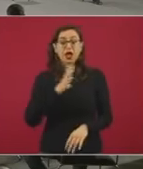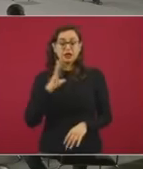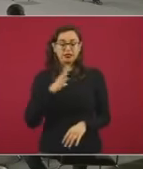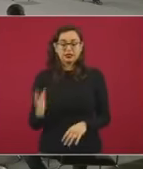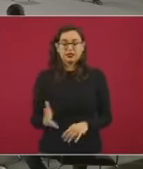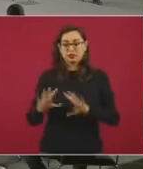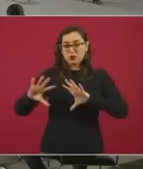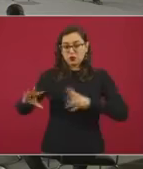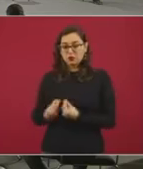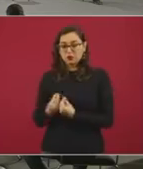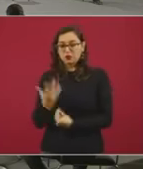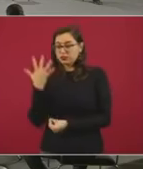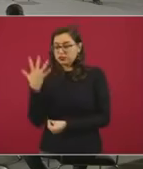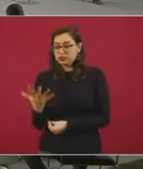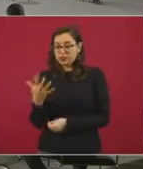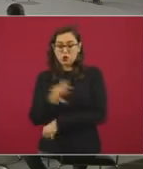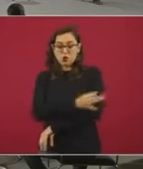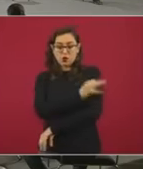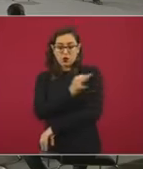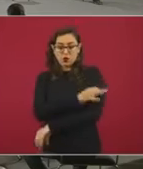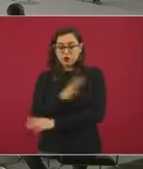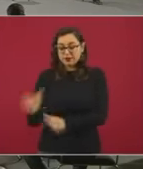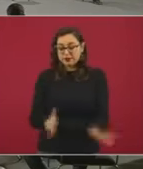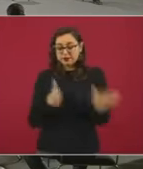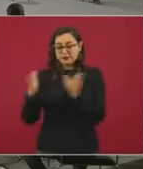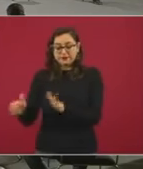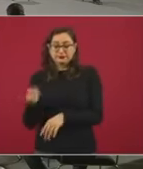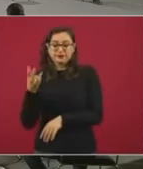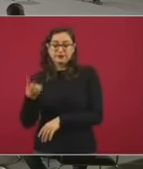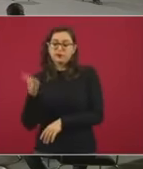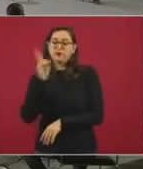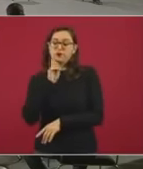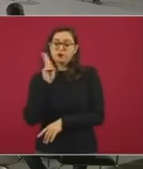en total en fase 3 en México.